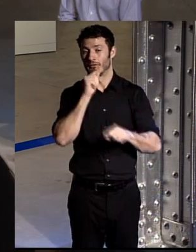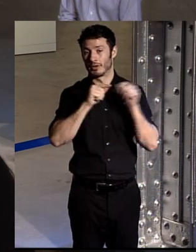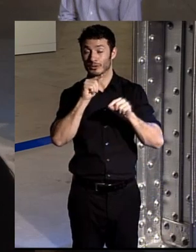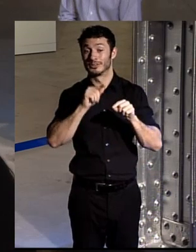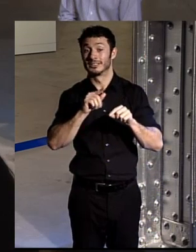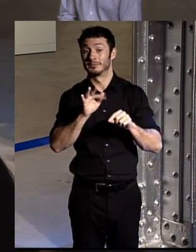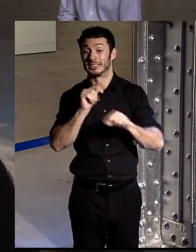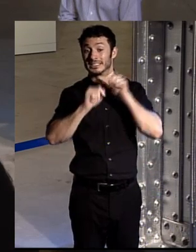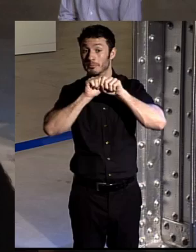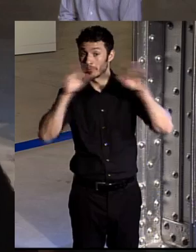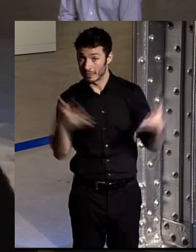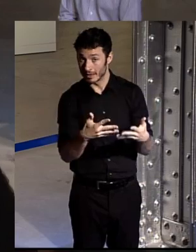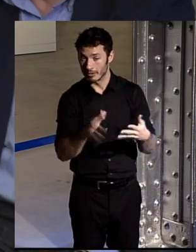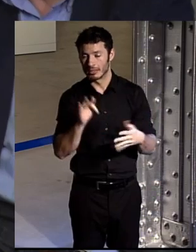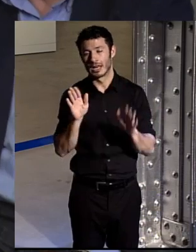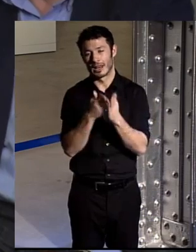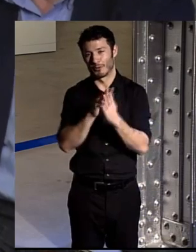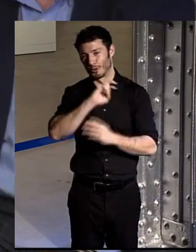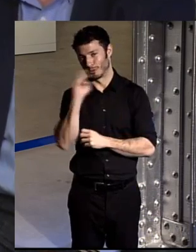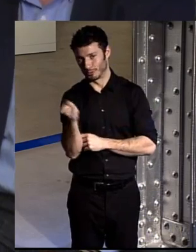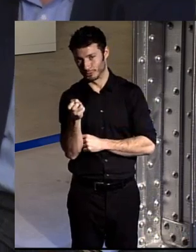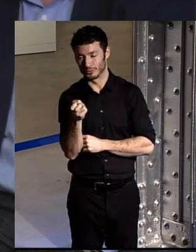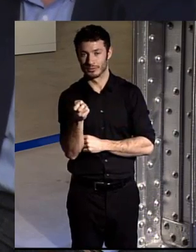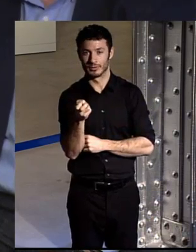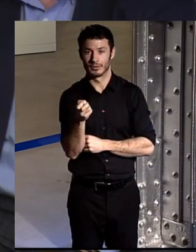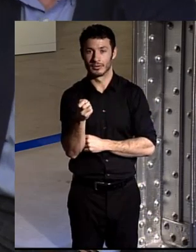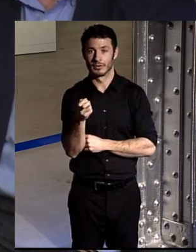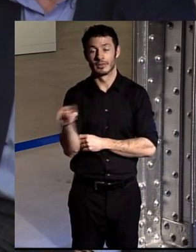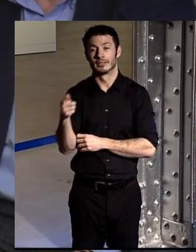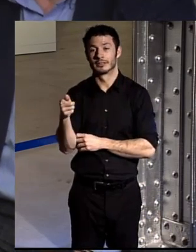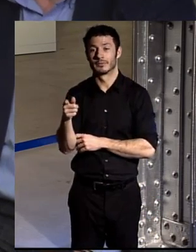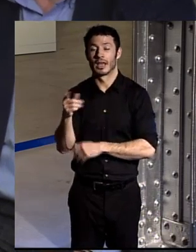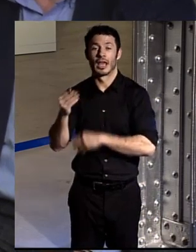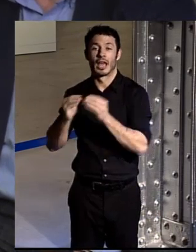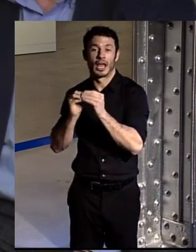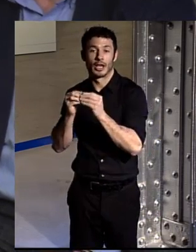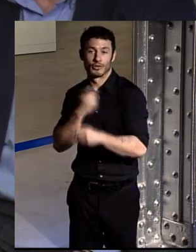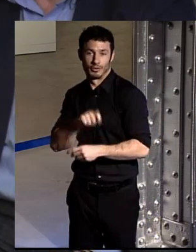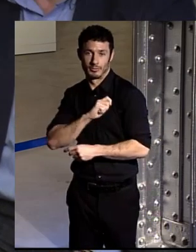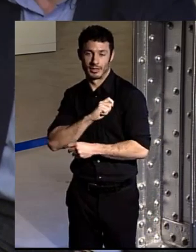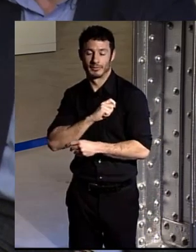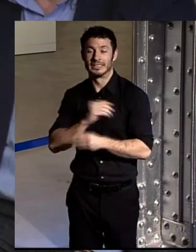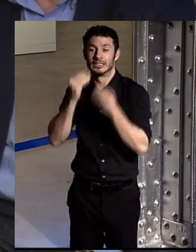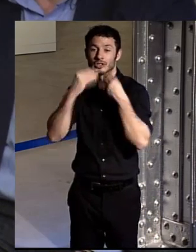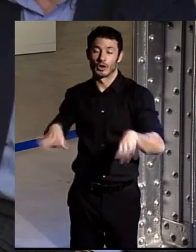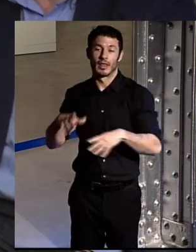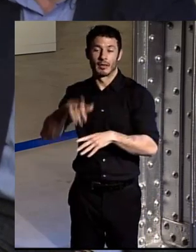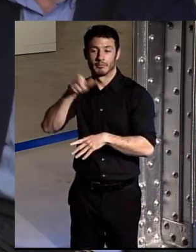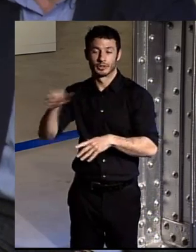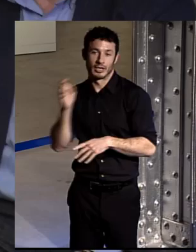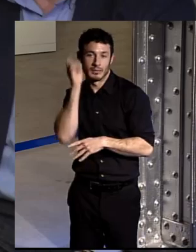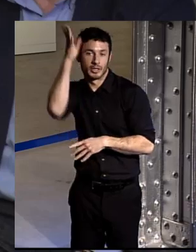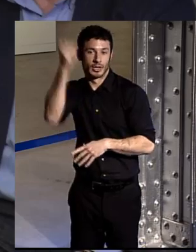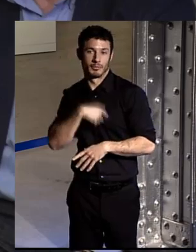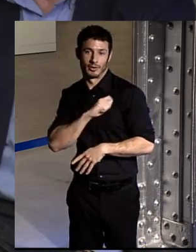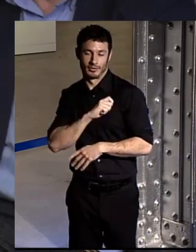de paso, otro libro de la editorial, de Glifo Publicaciones, que es Made in Spain. Es una historia de los inventores españoles. Y vale, yo soy el autor, no voy a